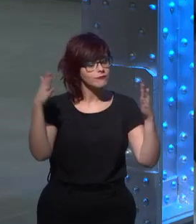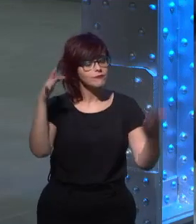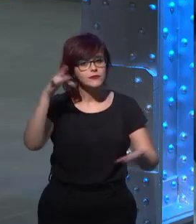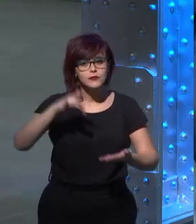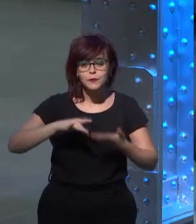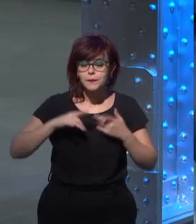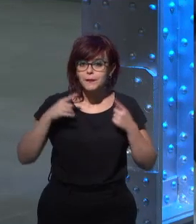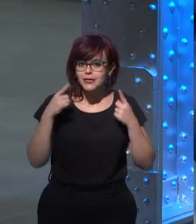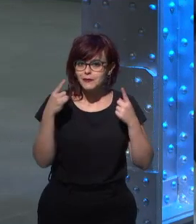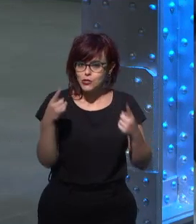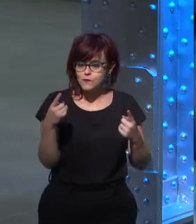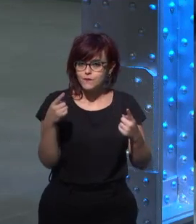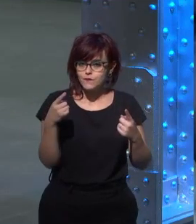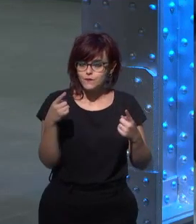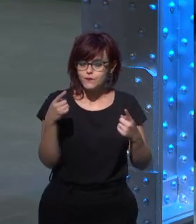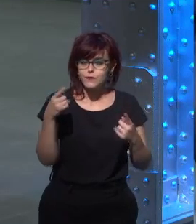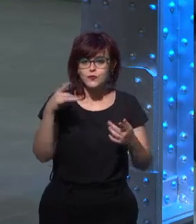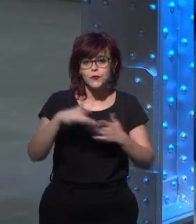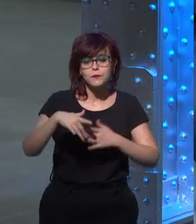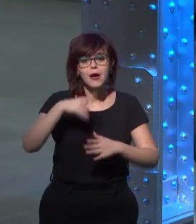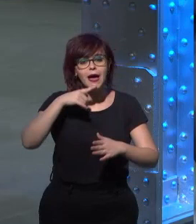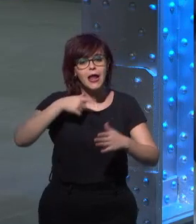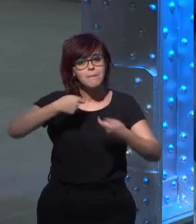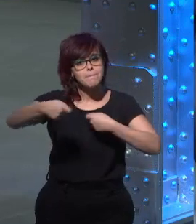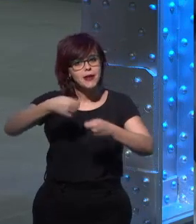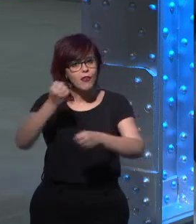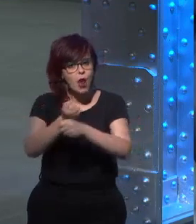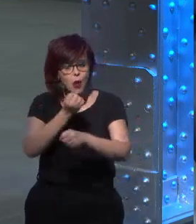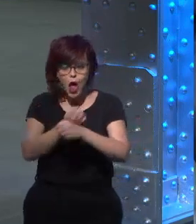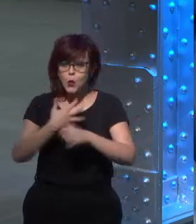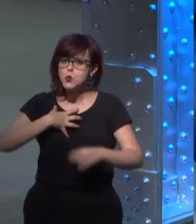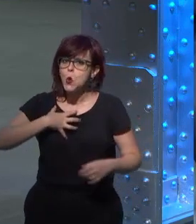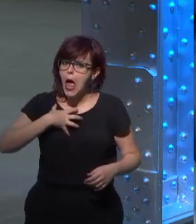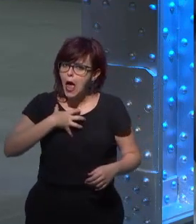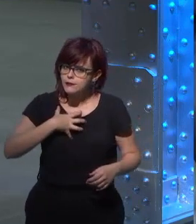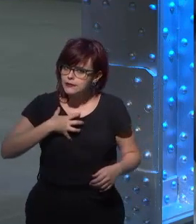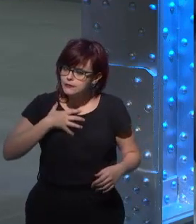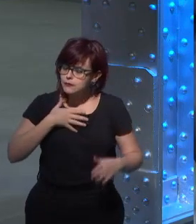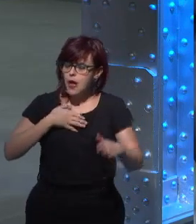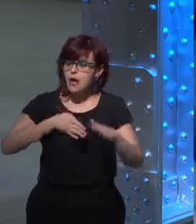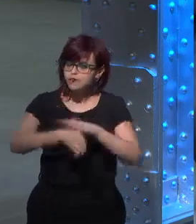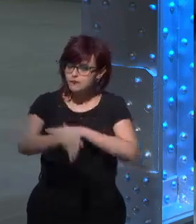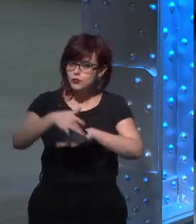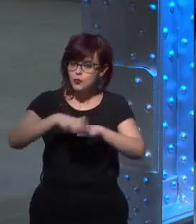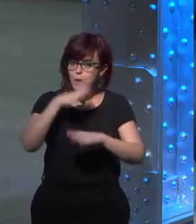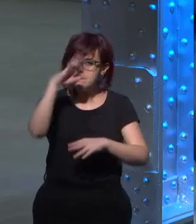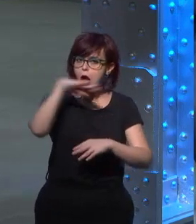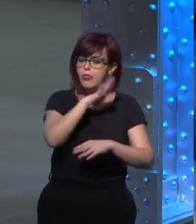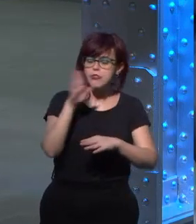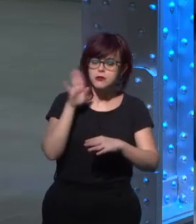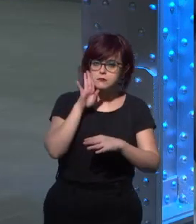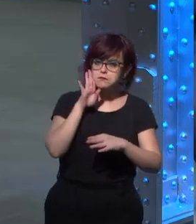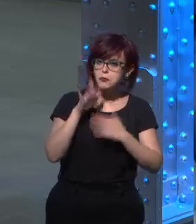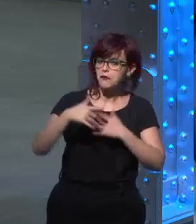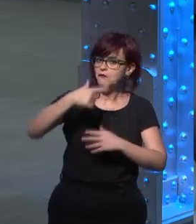que la incursión en el mercado laboral se hace con mayores dificultades con las cuales lo hicieron nuestros padres. Y esto